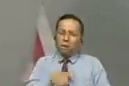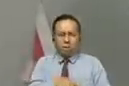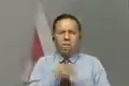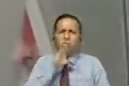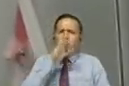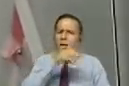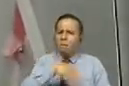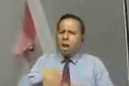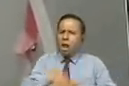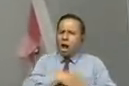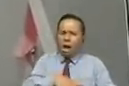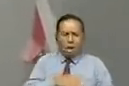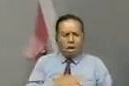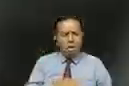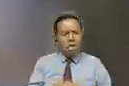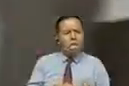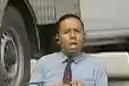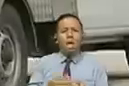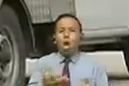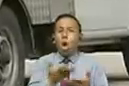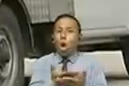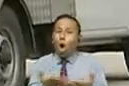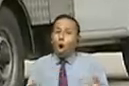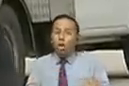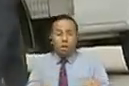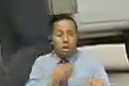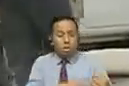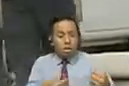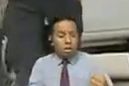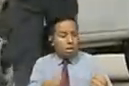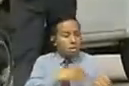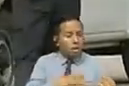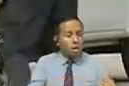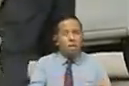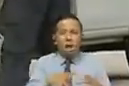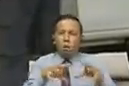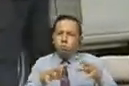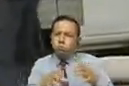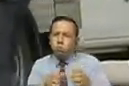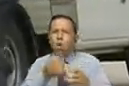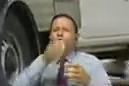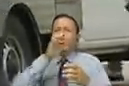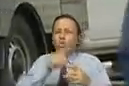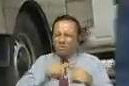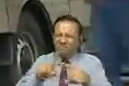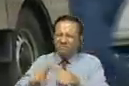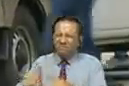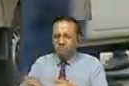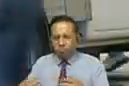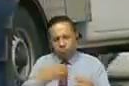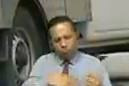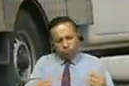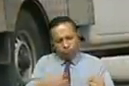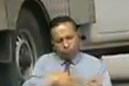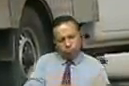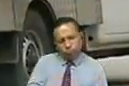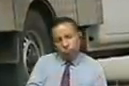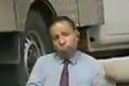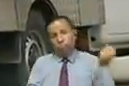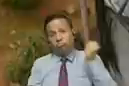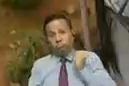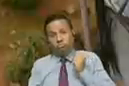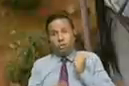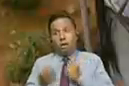busca de alimentar su costal de reciclaje, que después de unas cuantas botellas y fierros viejos para vender, se iba feliz a comprar la